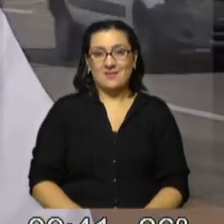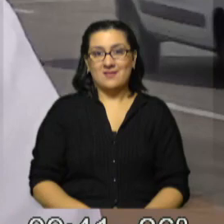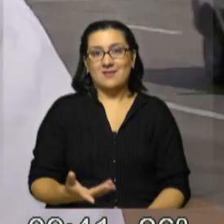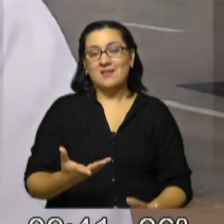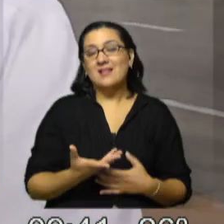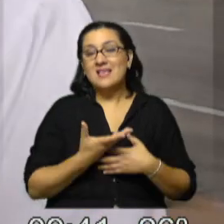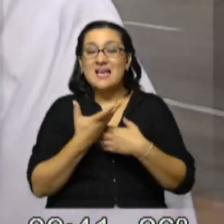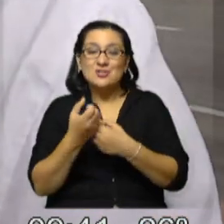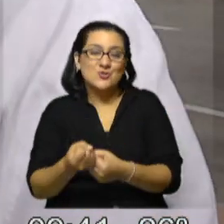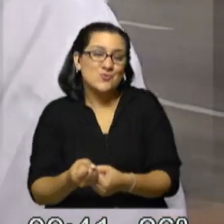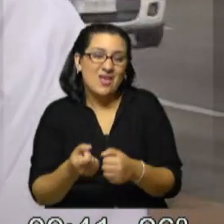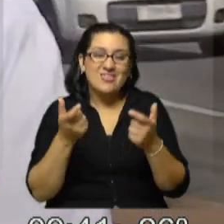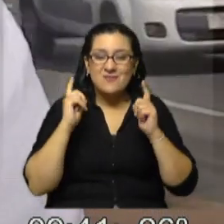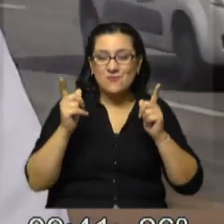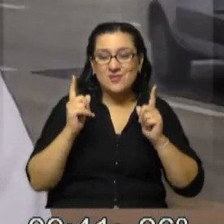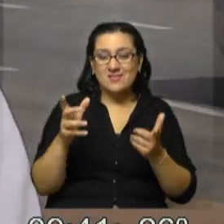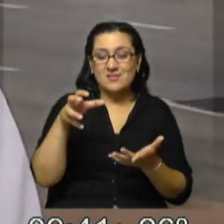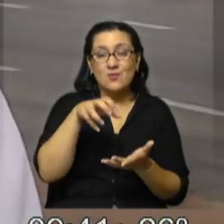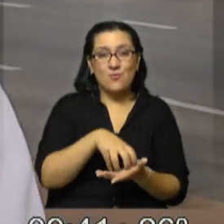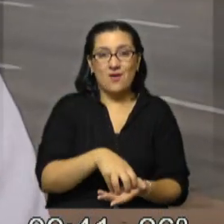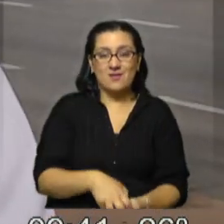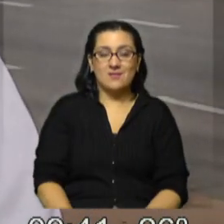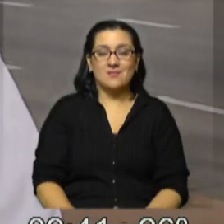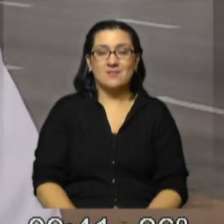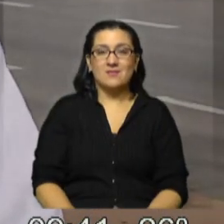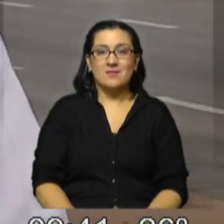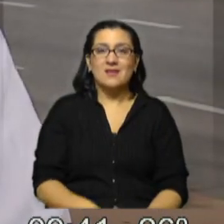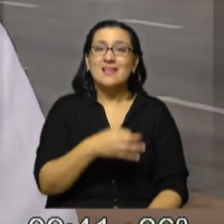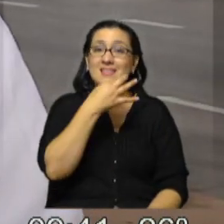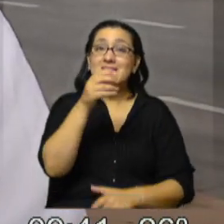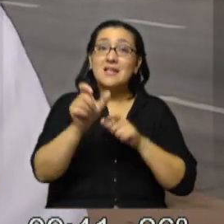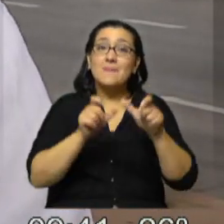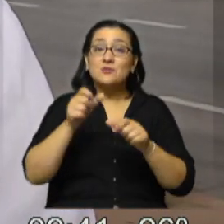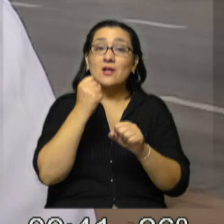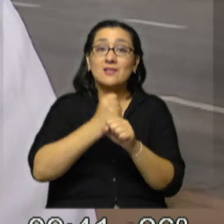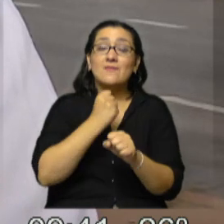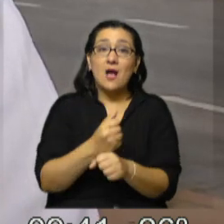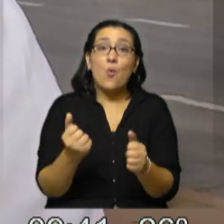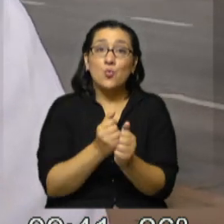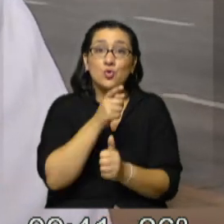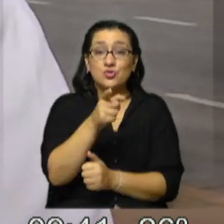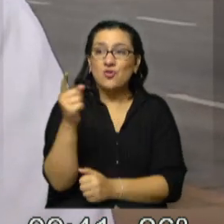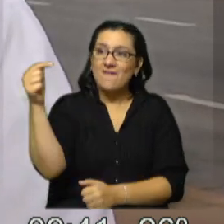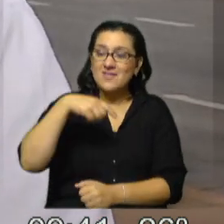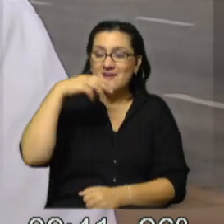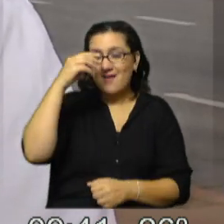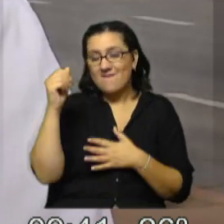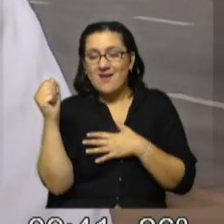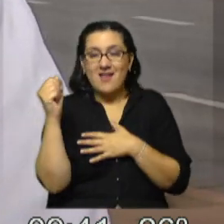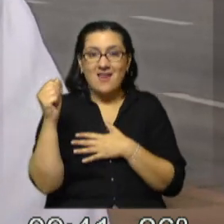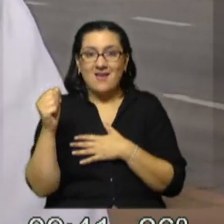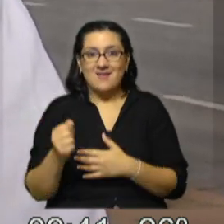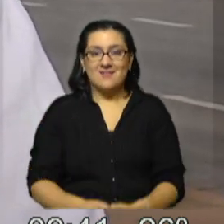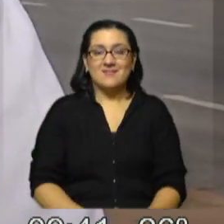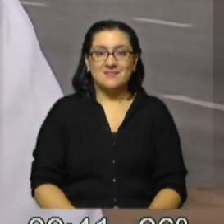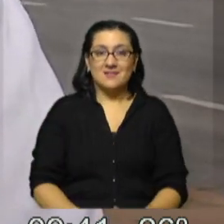a disfrutar de un espacio, ¿no? En este placer que genera el arte. ¿Qué es lo que te dice la gente que labura contigo, que viene acá a bailar y que, bueno, que genera ese contagio,